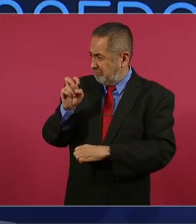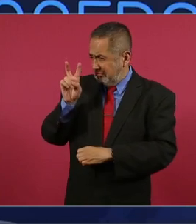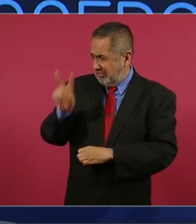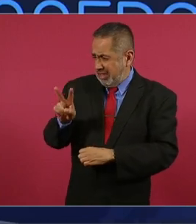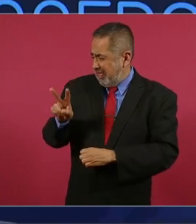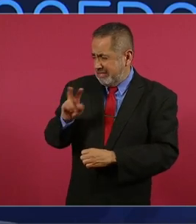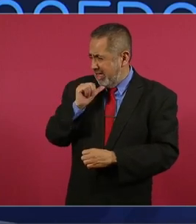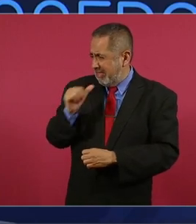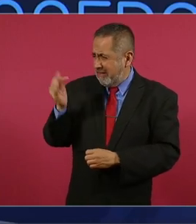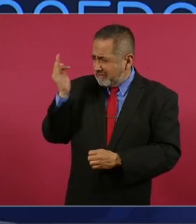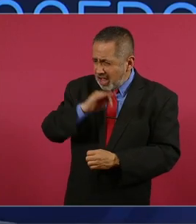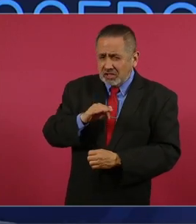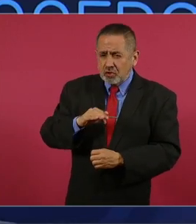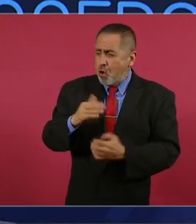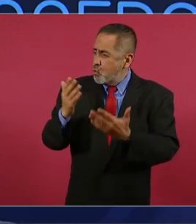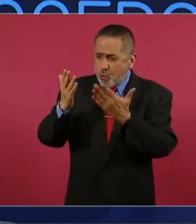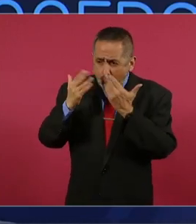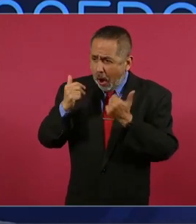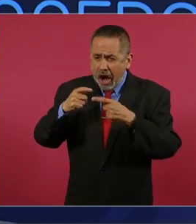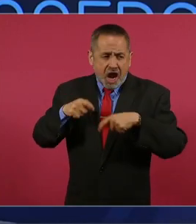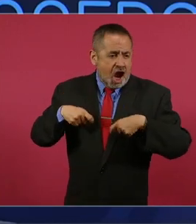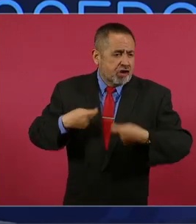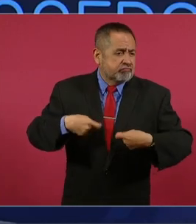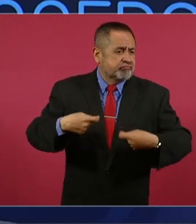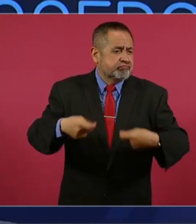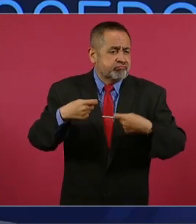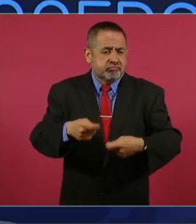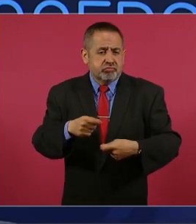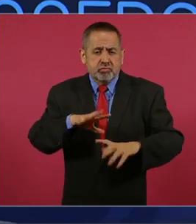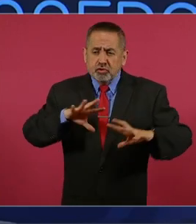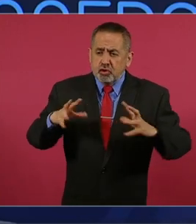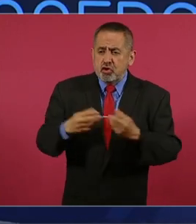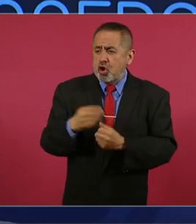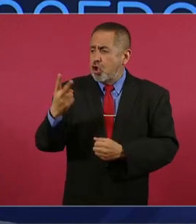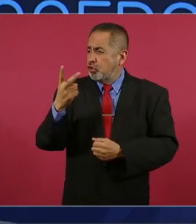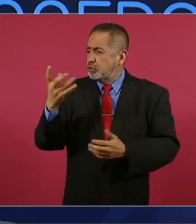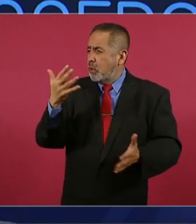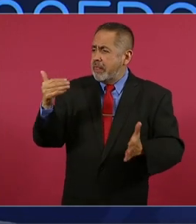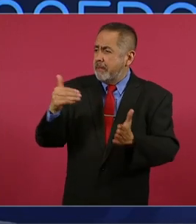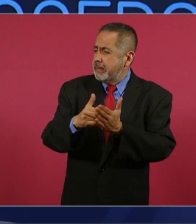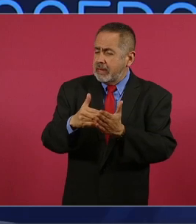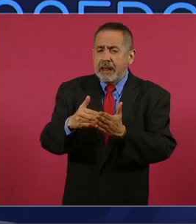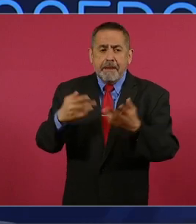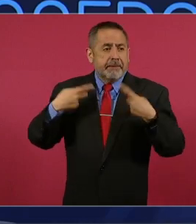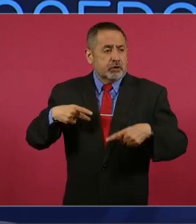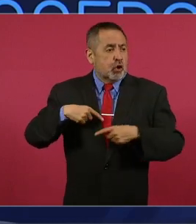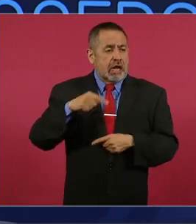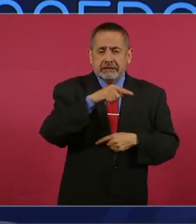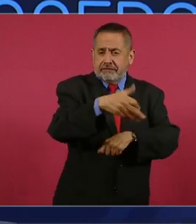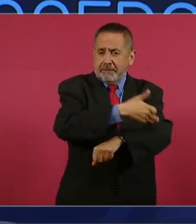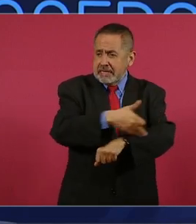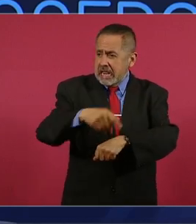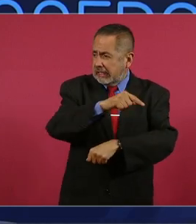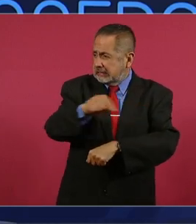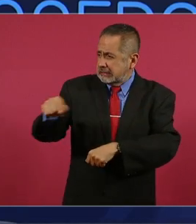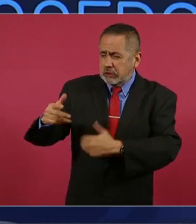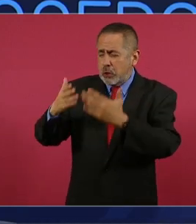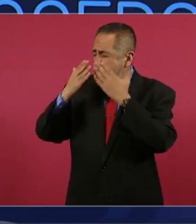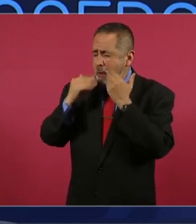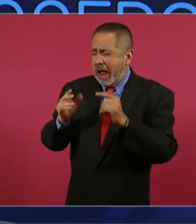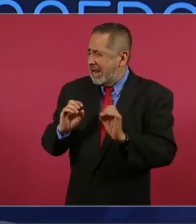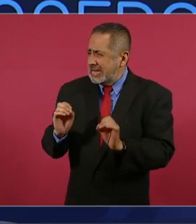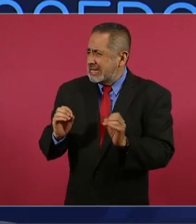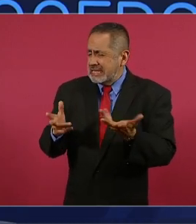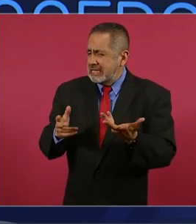No es verdad que hayan entregado ya la ayuda para los 250 mil familias, que son más, pero vamos, 250